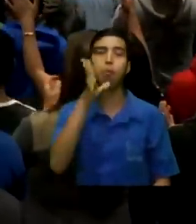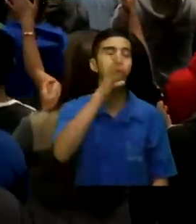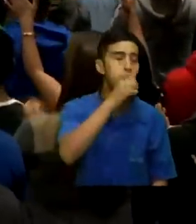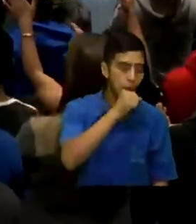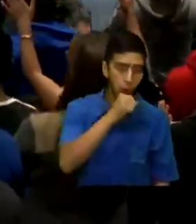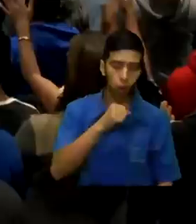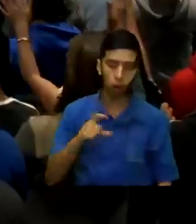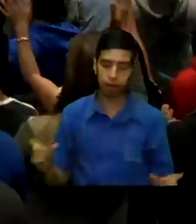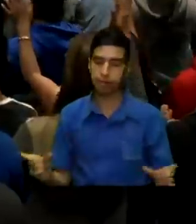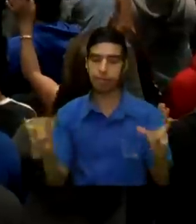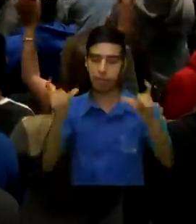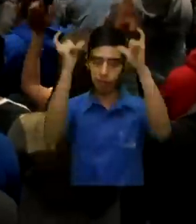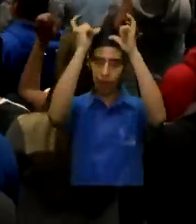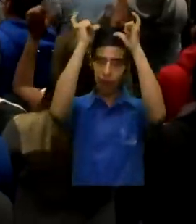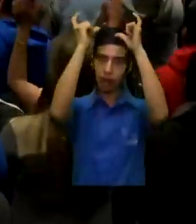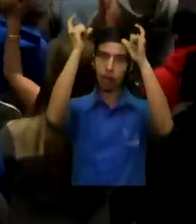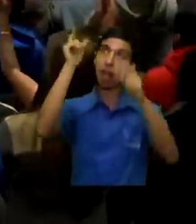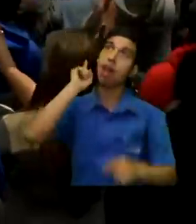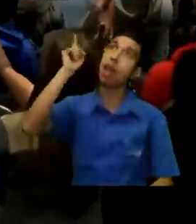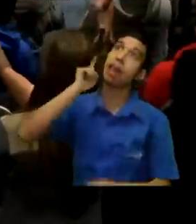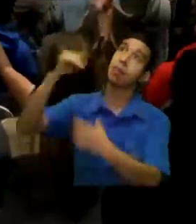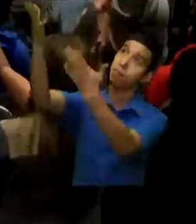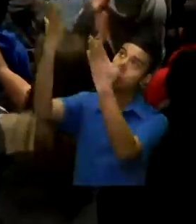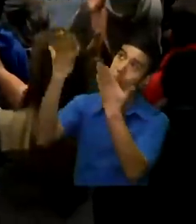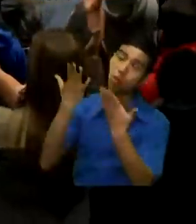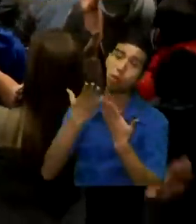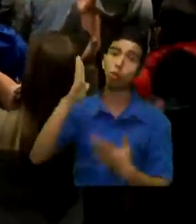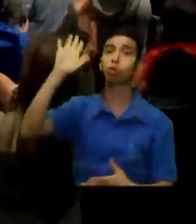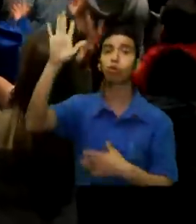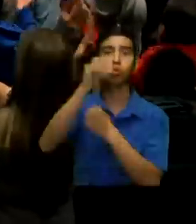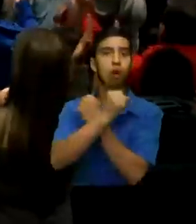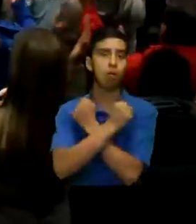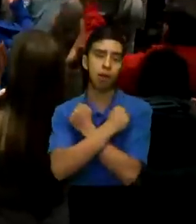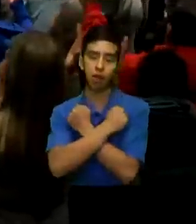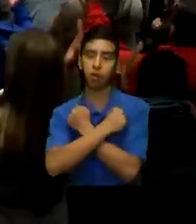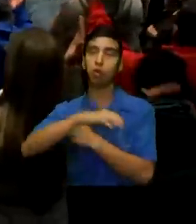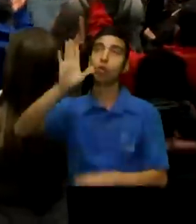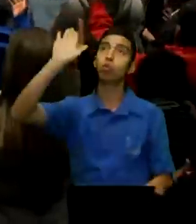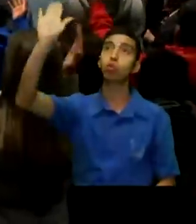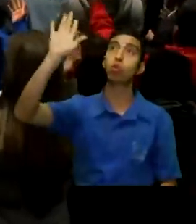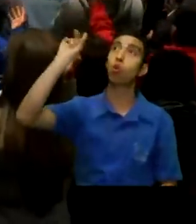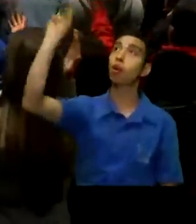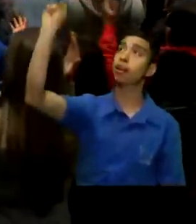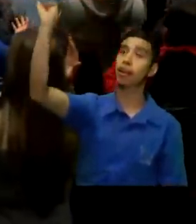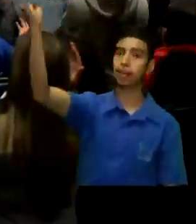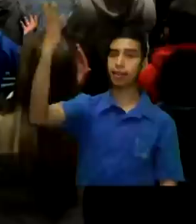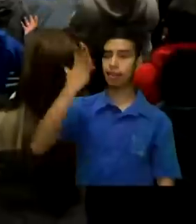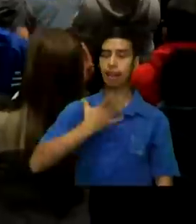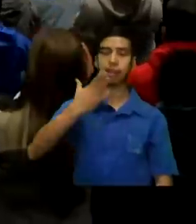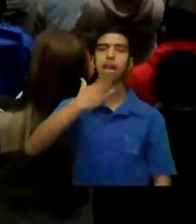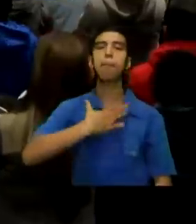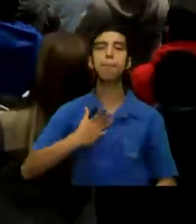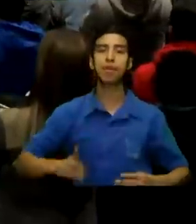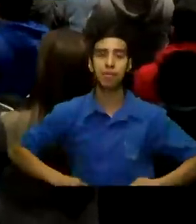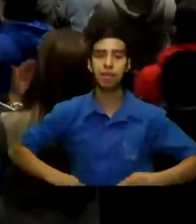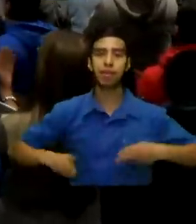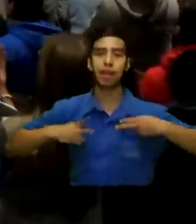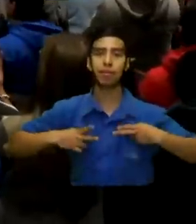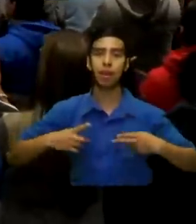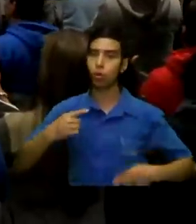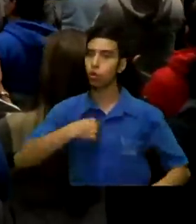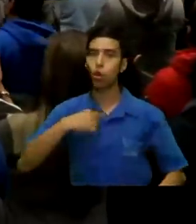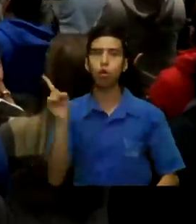celebrar. Él me rodeó de su amor, su gracia le puso en ser. ¿Y